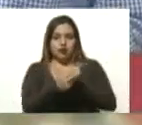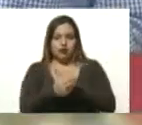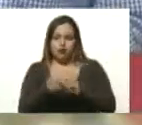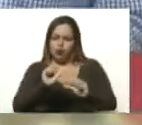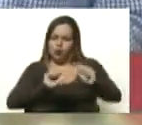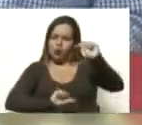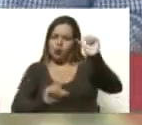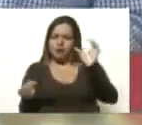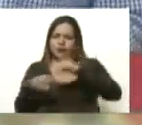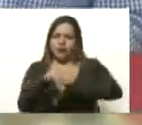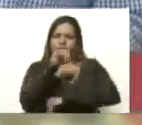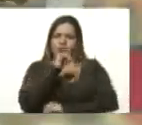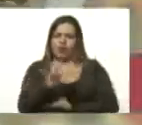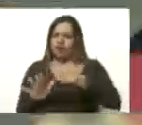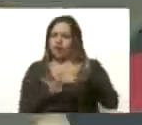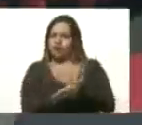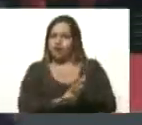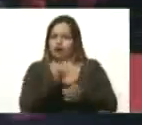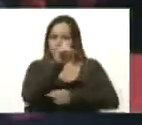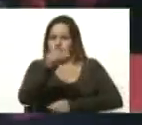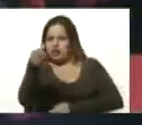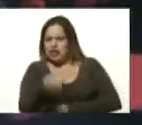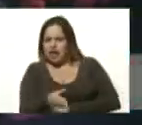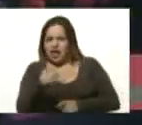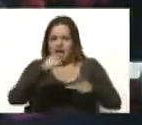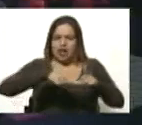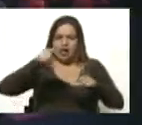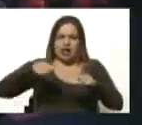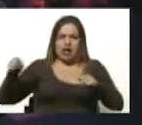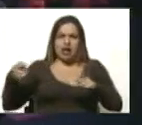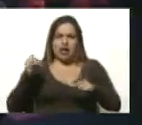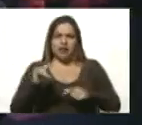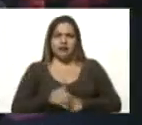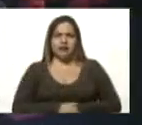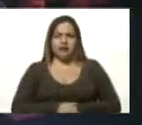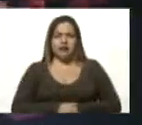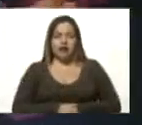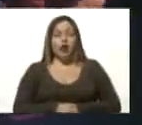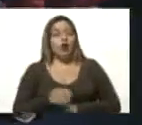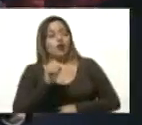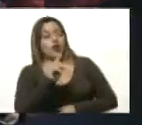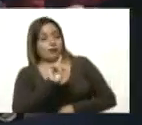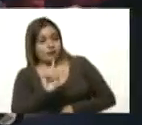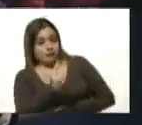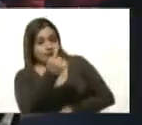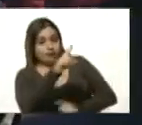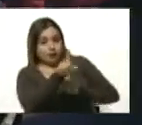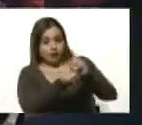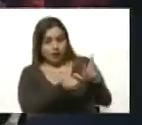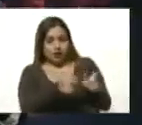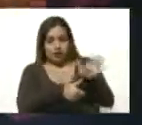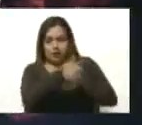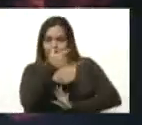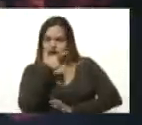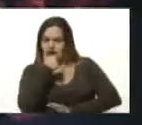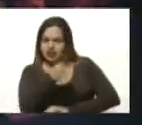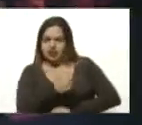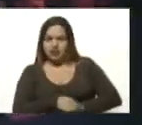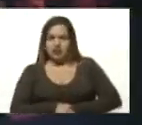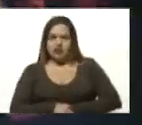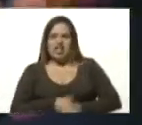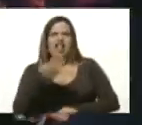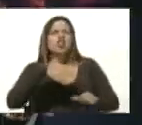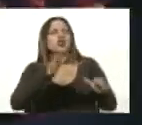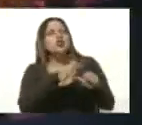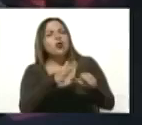un poco más lo que es este resultado estadístico del Monitor País. Señor Schemer, la primera pregunta obviamente es la más sencilla, ¿de